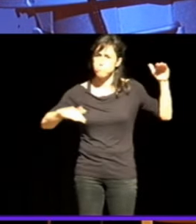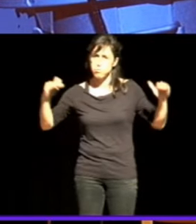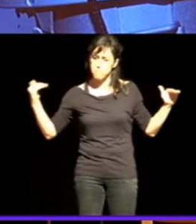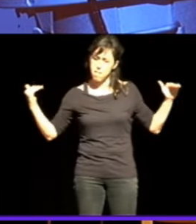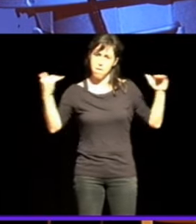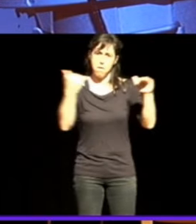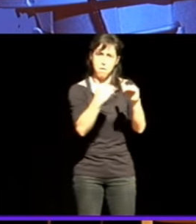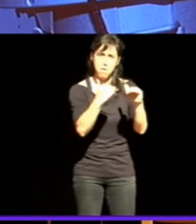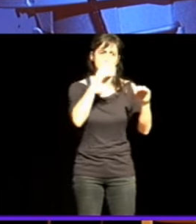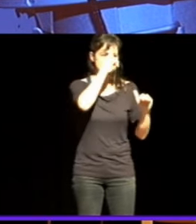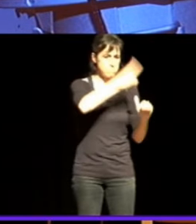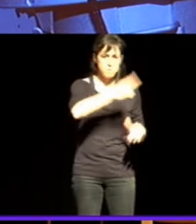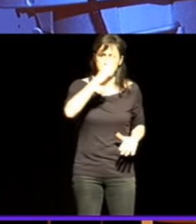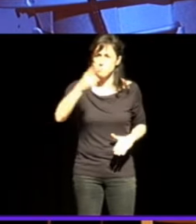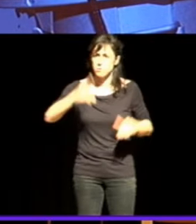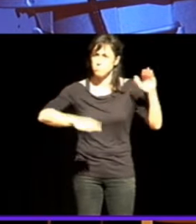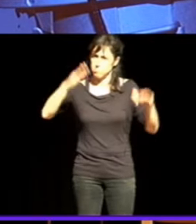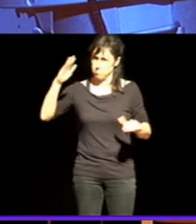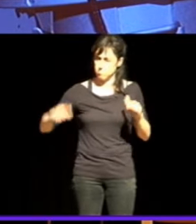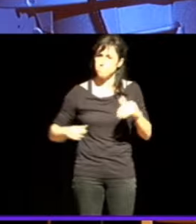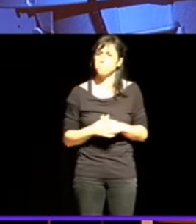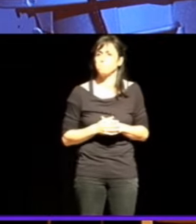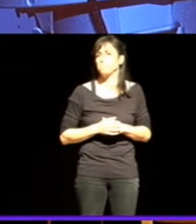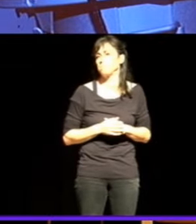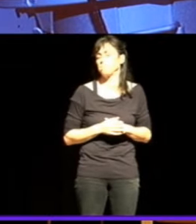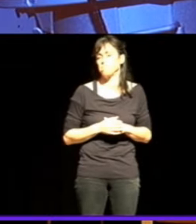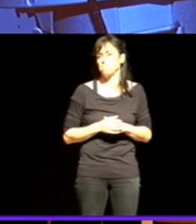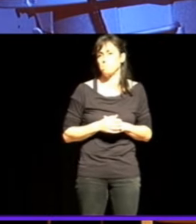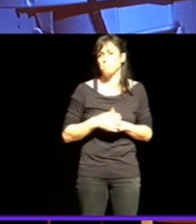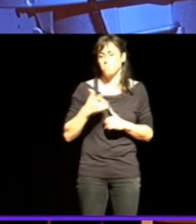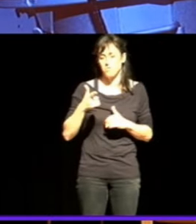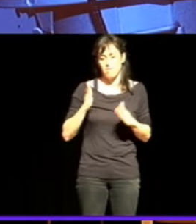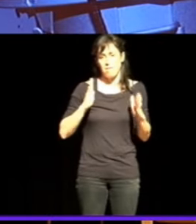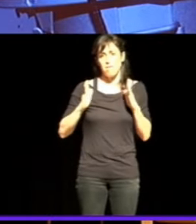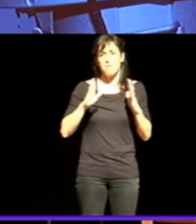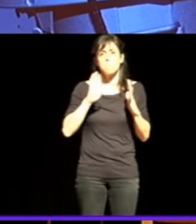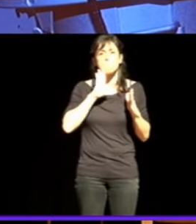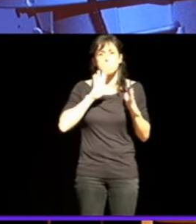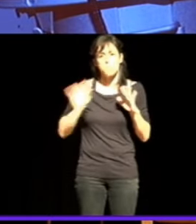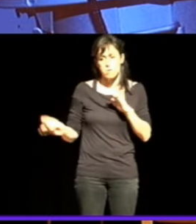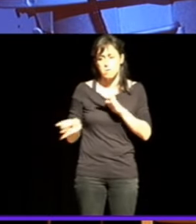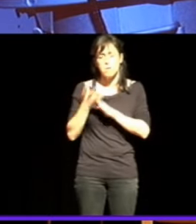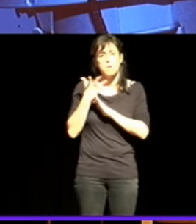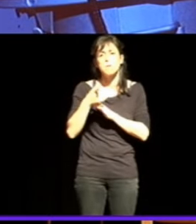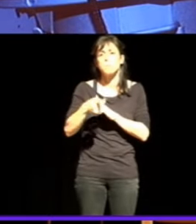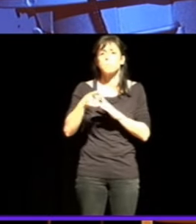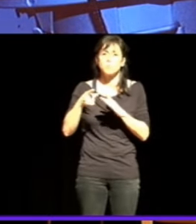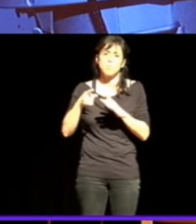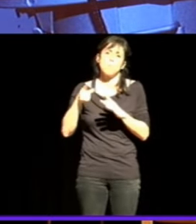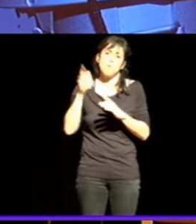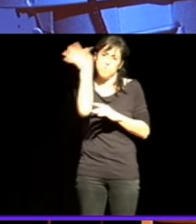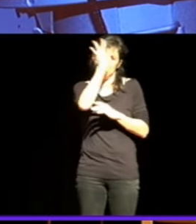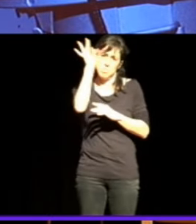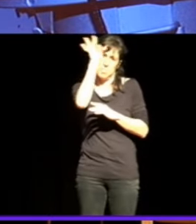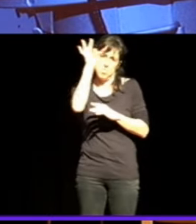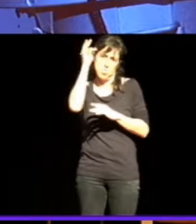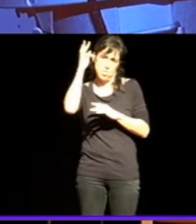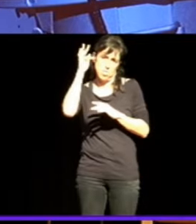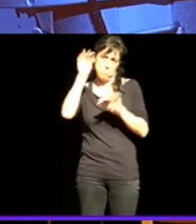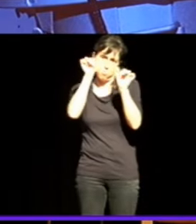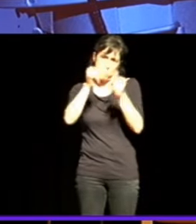Por esa época elaboré un marco teórico propio que se llama la terapia de reencuentro, en donde